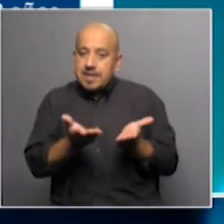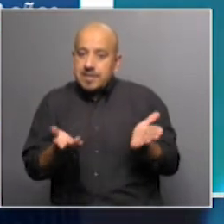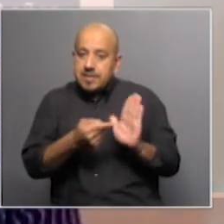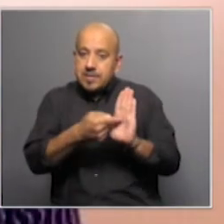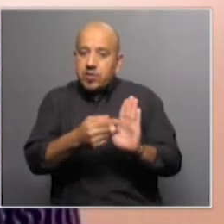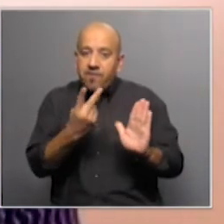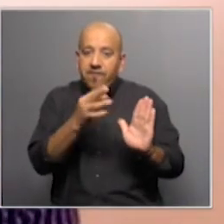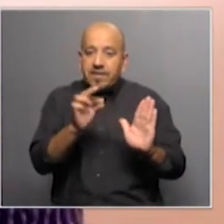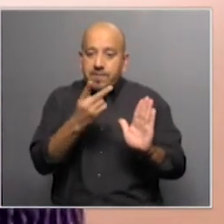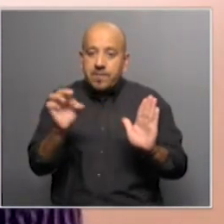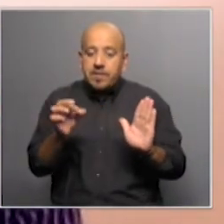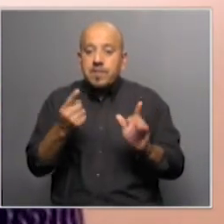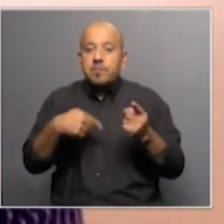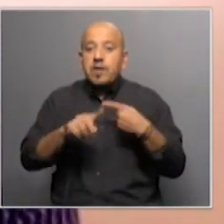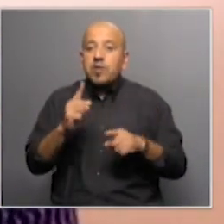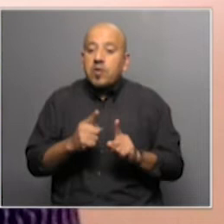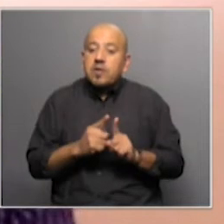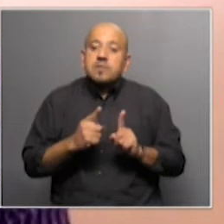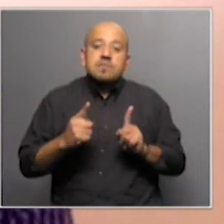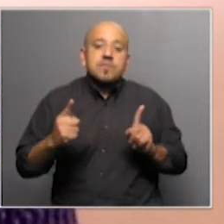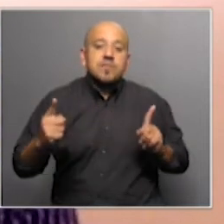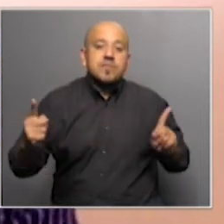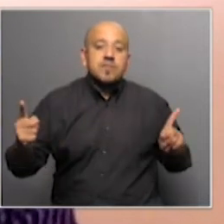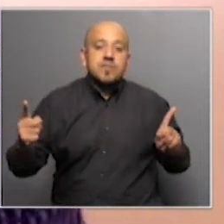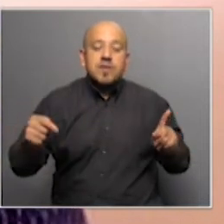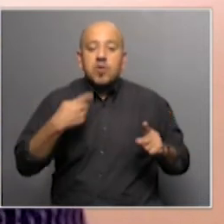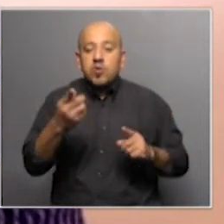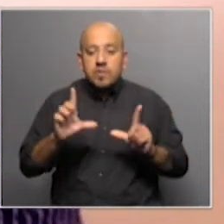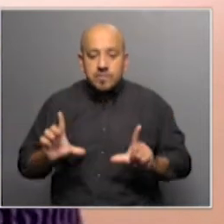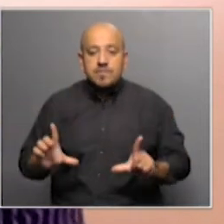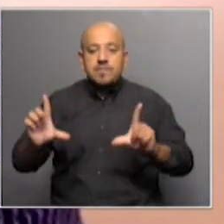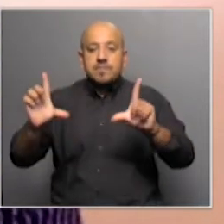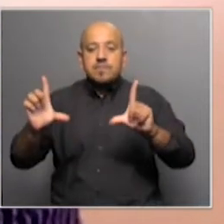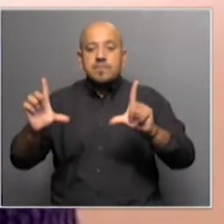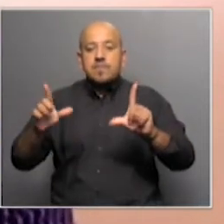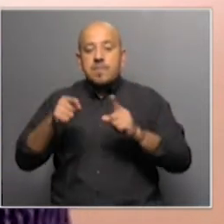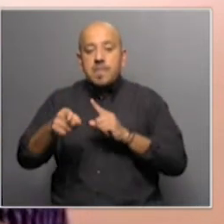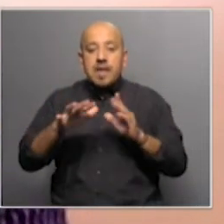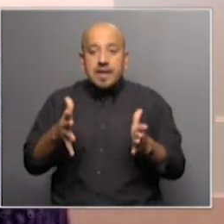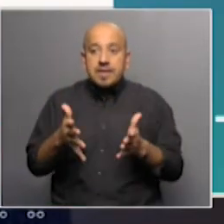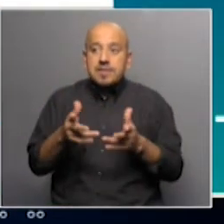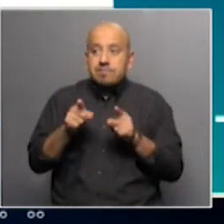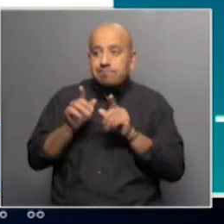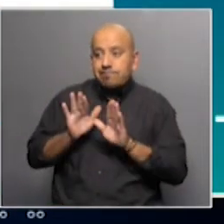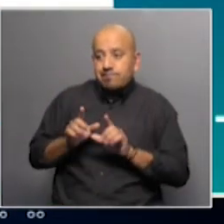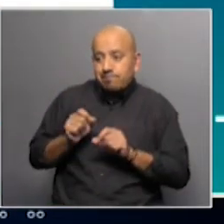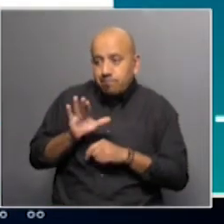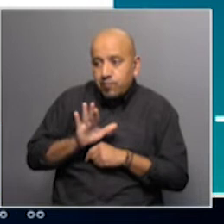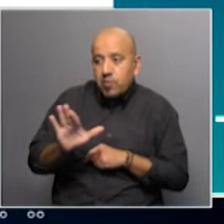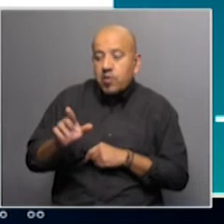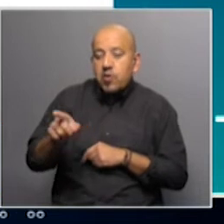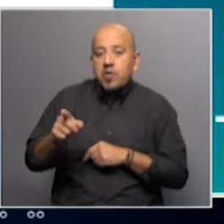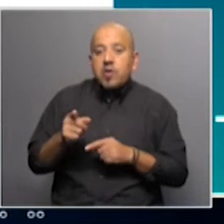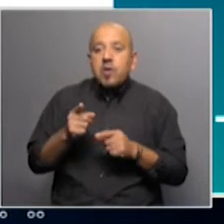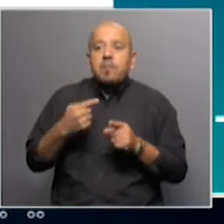un poco a lo que escribe la película, ¿sí?, la siguiente placa, ajá, lo que muestra es, bueno, este es un fenómeno, que estamos viendo la foto del